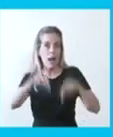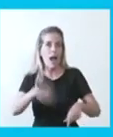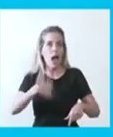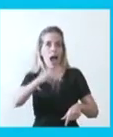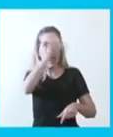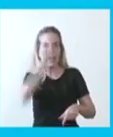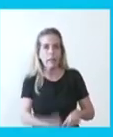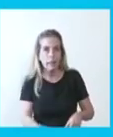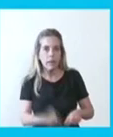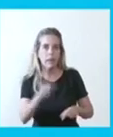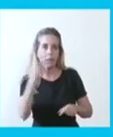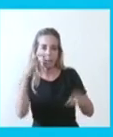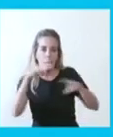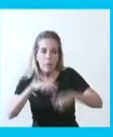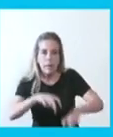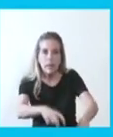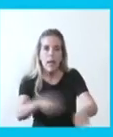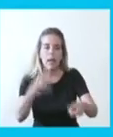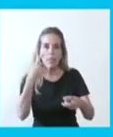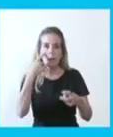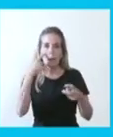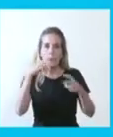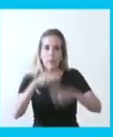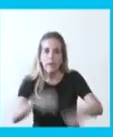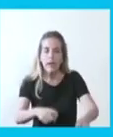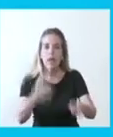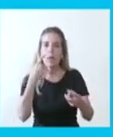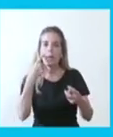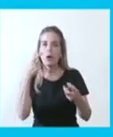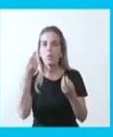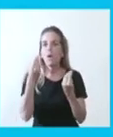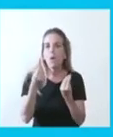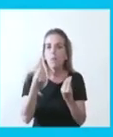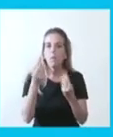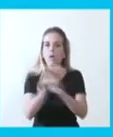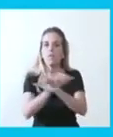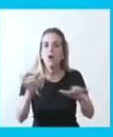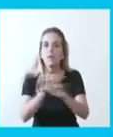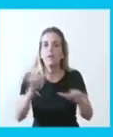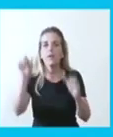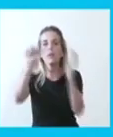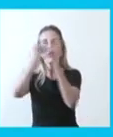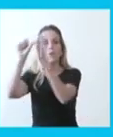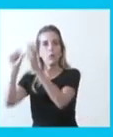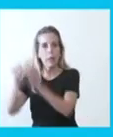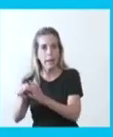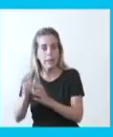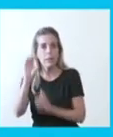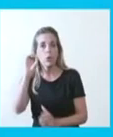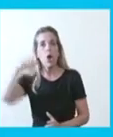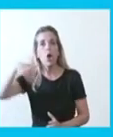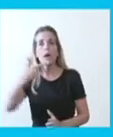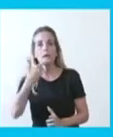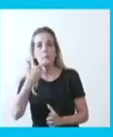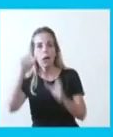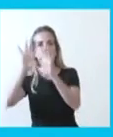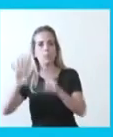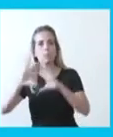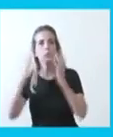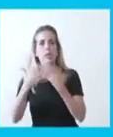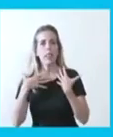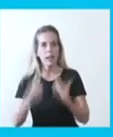muy de cerca las experiencias que se están dando en el mundo y las recomendaciones que es de la Organización Mundial de la Salud, que para